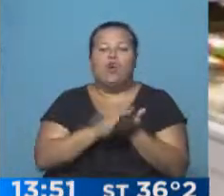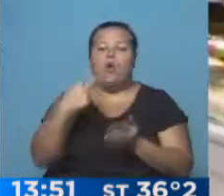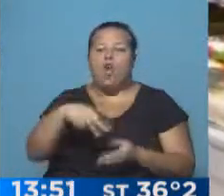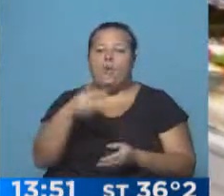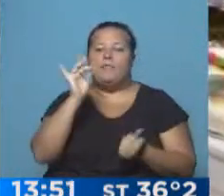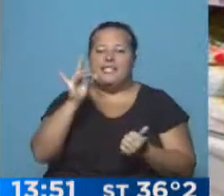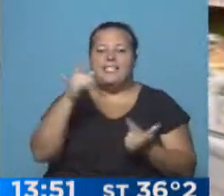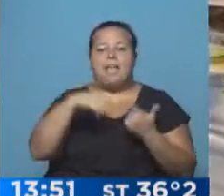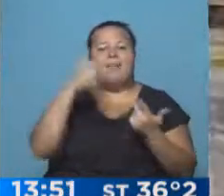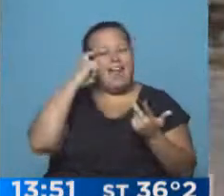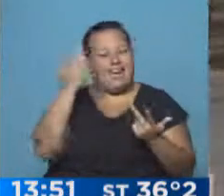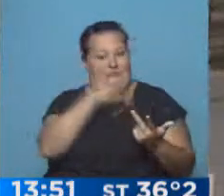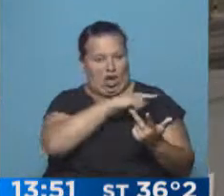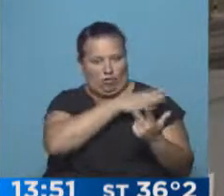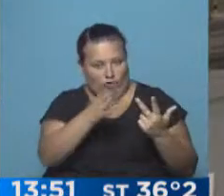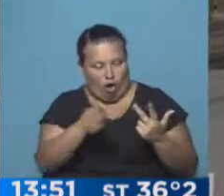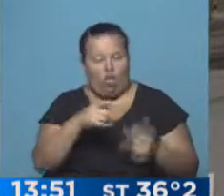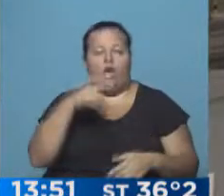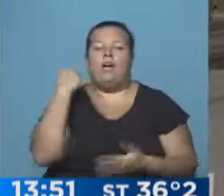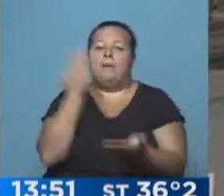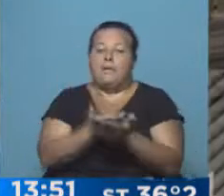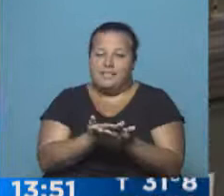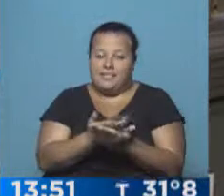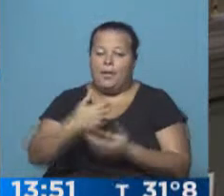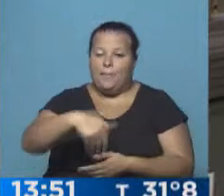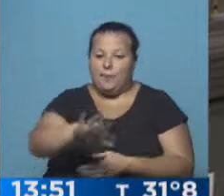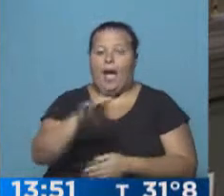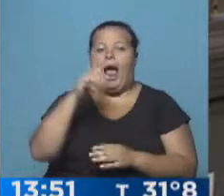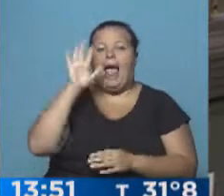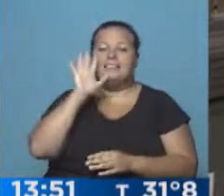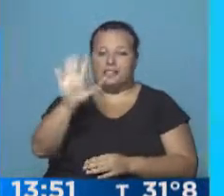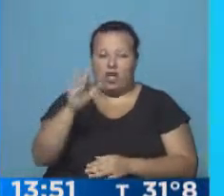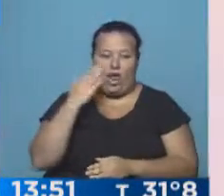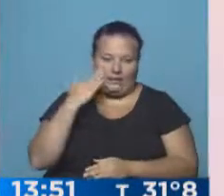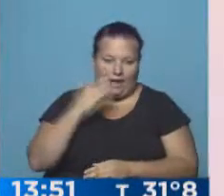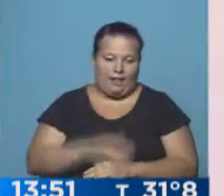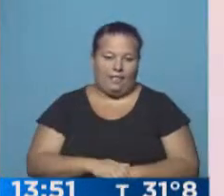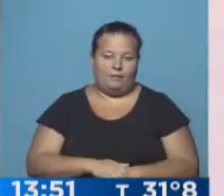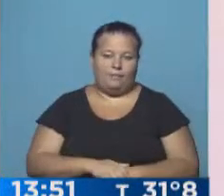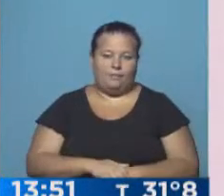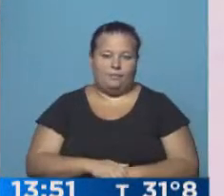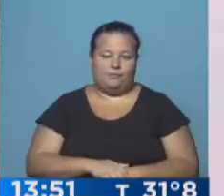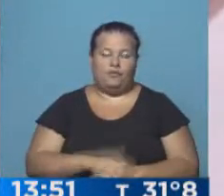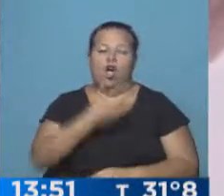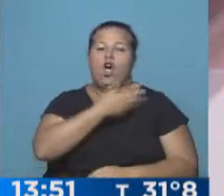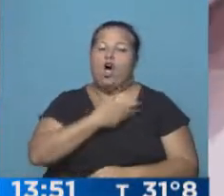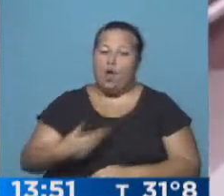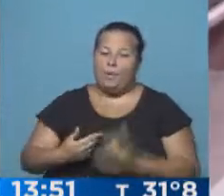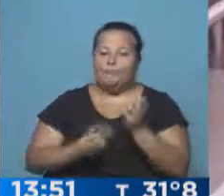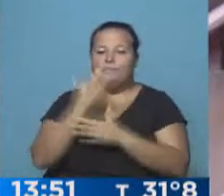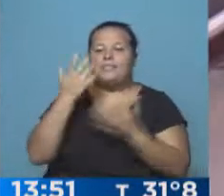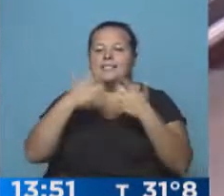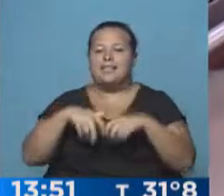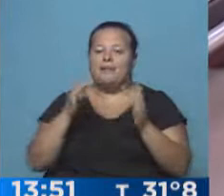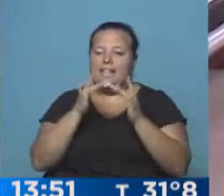diciembre y enero último la presentación se realizará a las 17 horas el gobierno creó el sistema